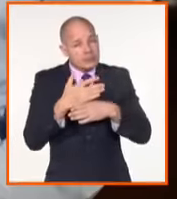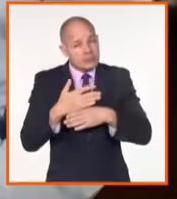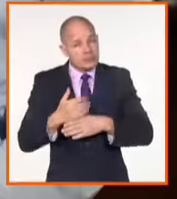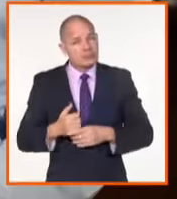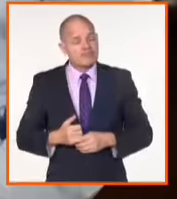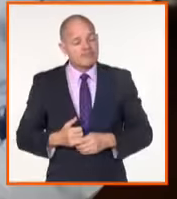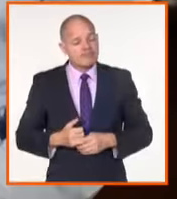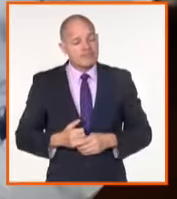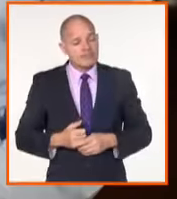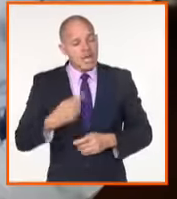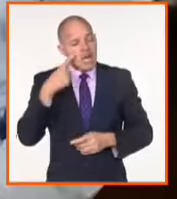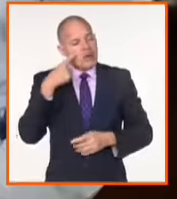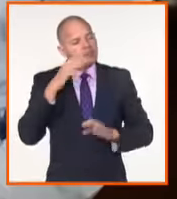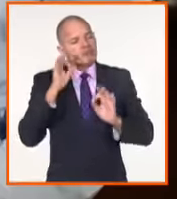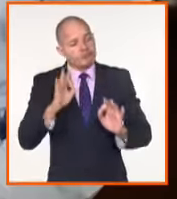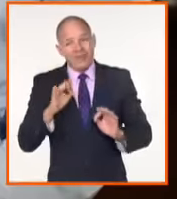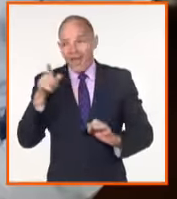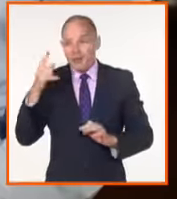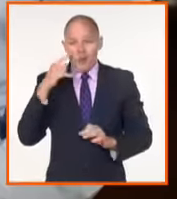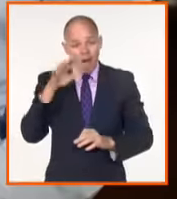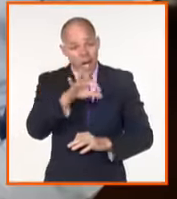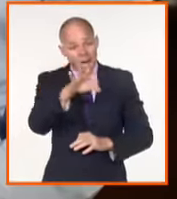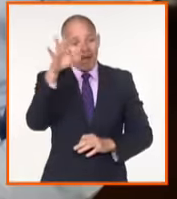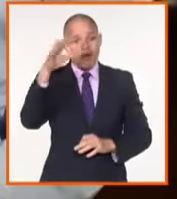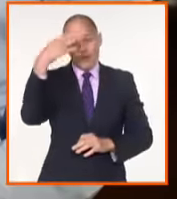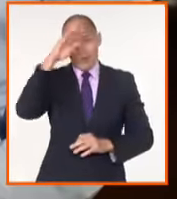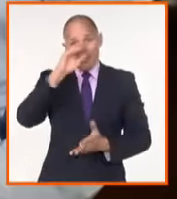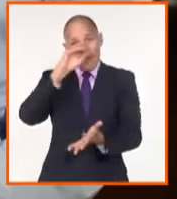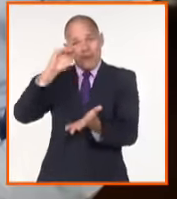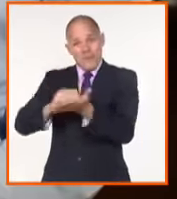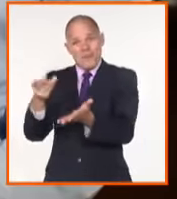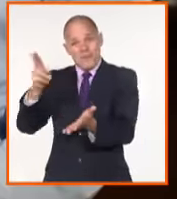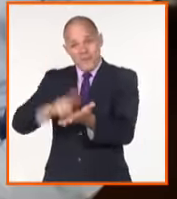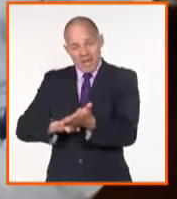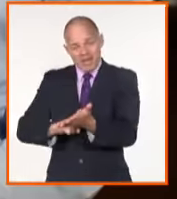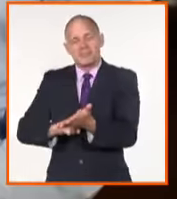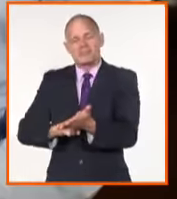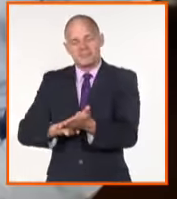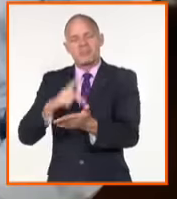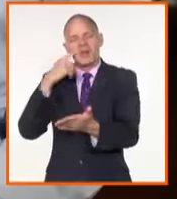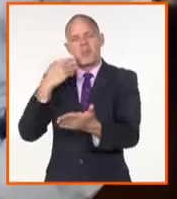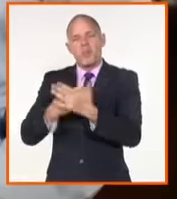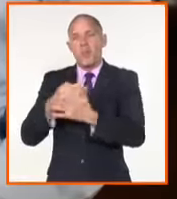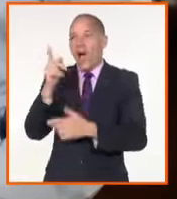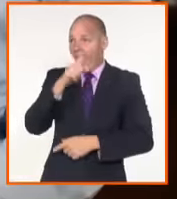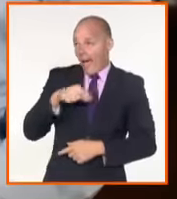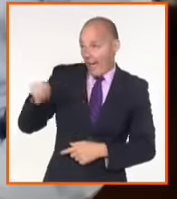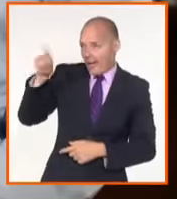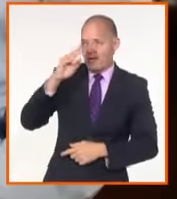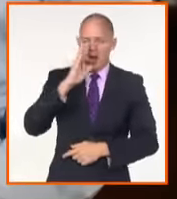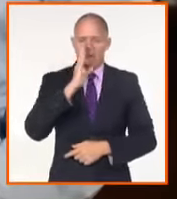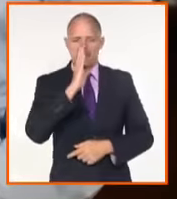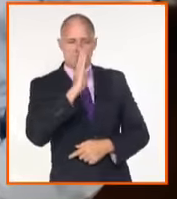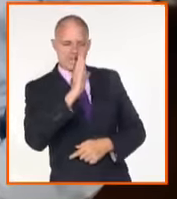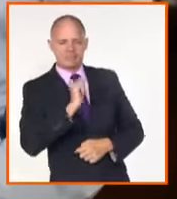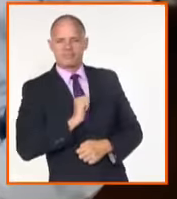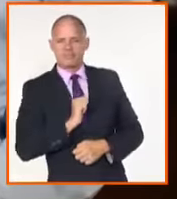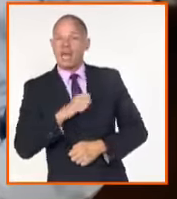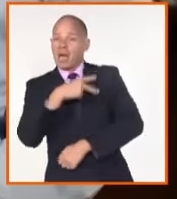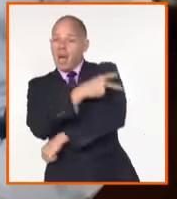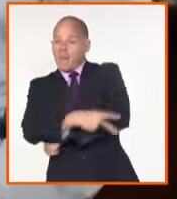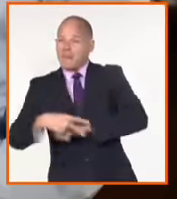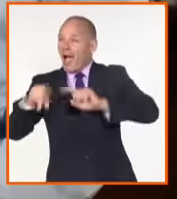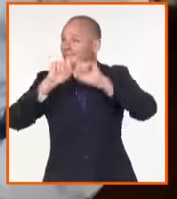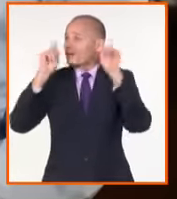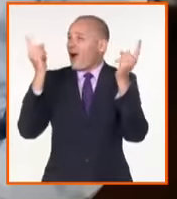de reconocimiento, yo diría que también de admiración, de respeto hacia Cuba y de apoyo. Y por lo tanto,